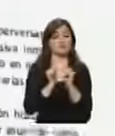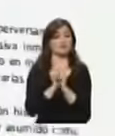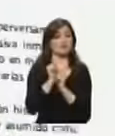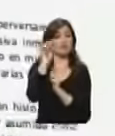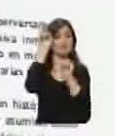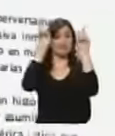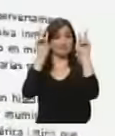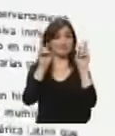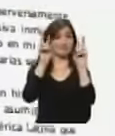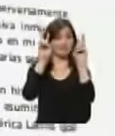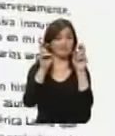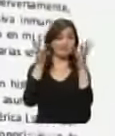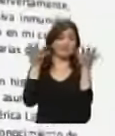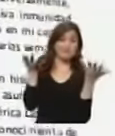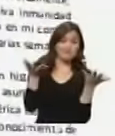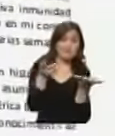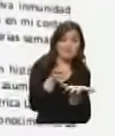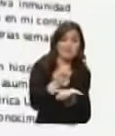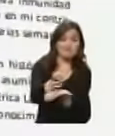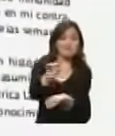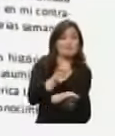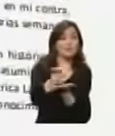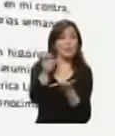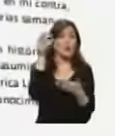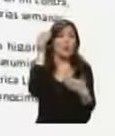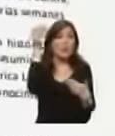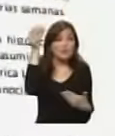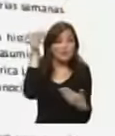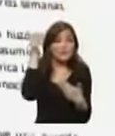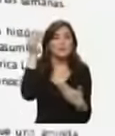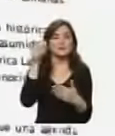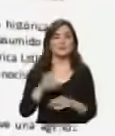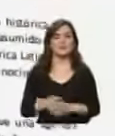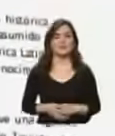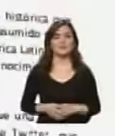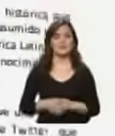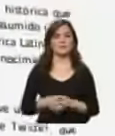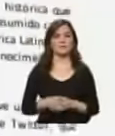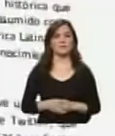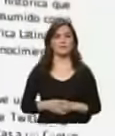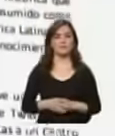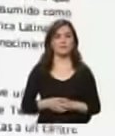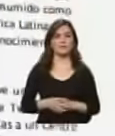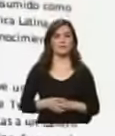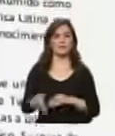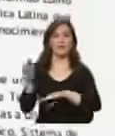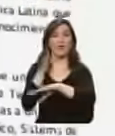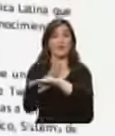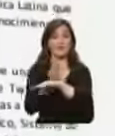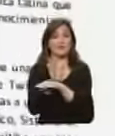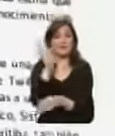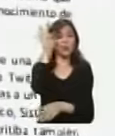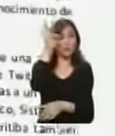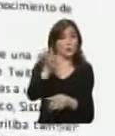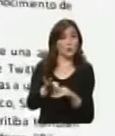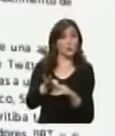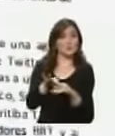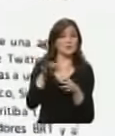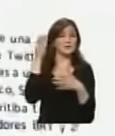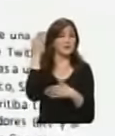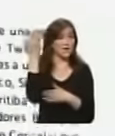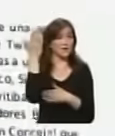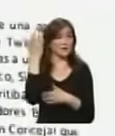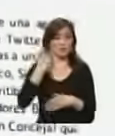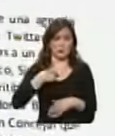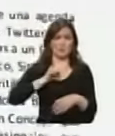se trata de una persecución política y aclaró que antes de ser electo alcalde realizó